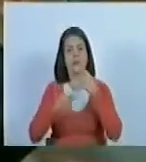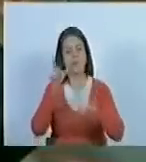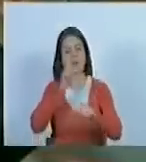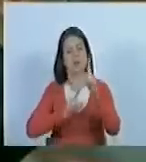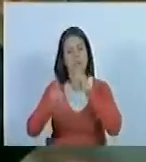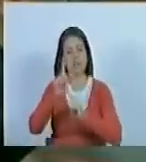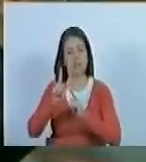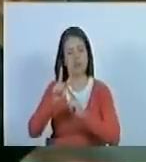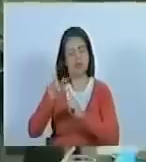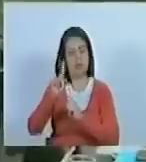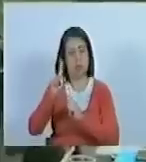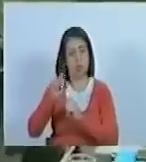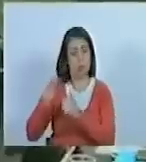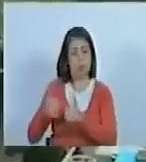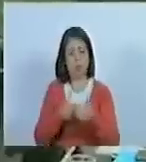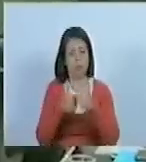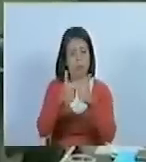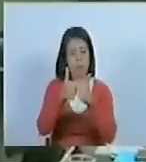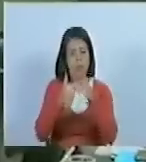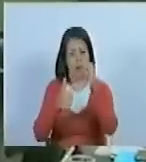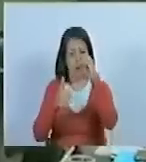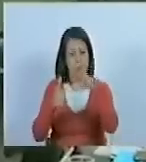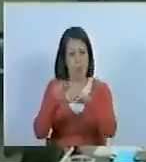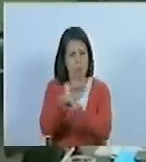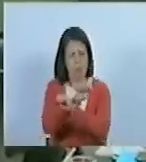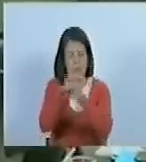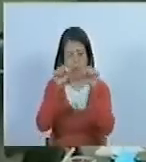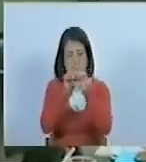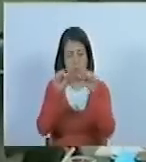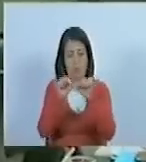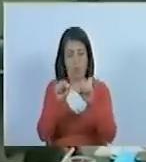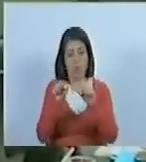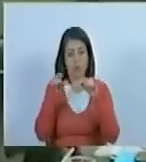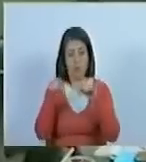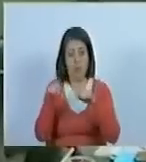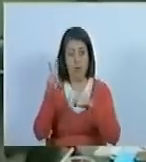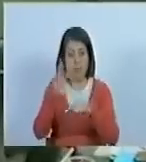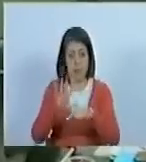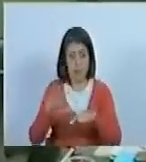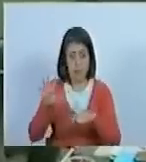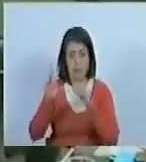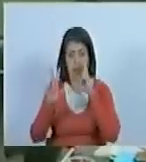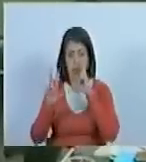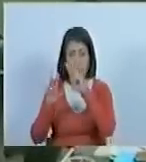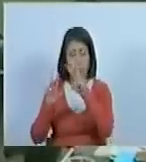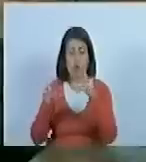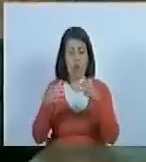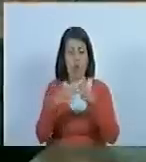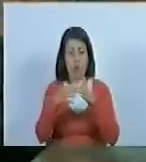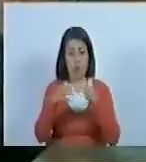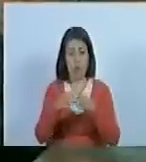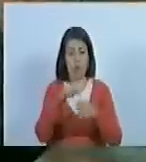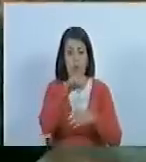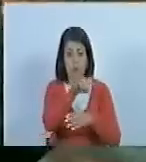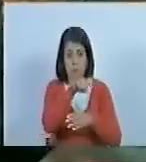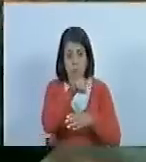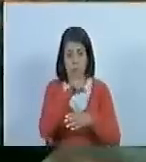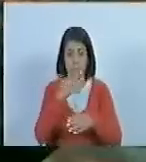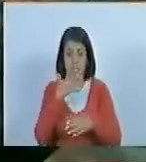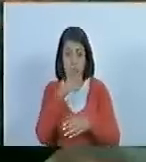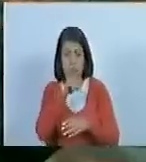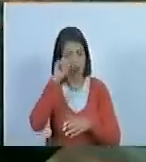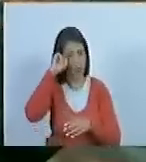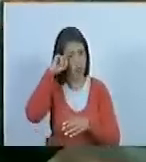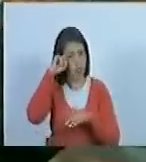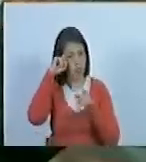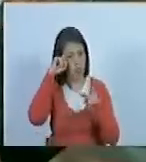la persecución. Pusieron bombas en medios de comunicación, el Estado venezolano y el partido, que al parecer no